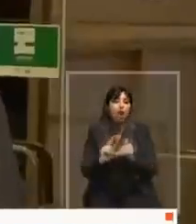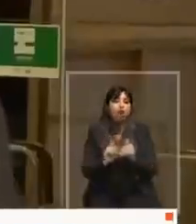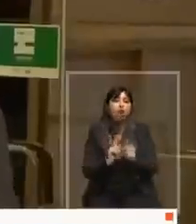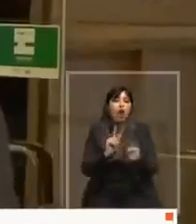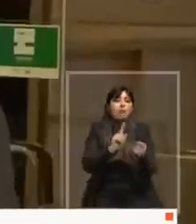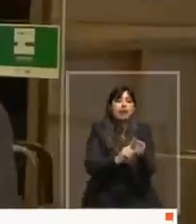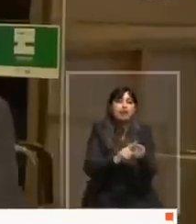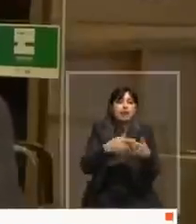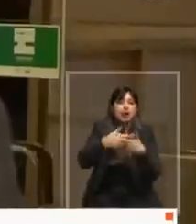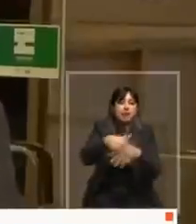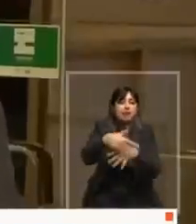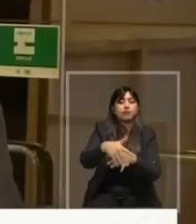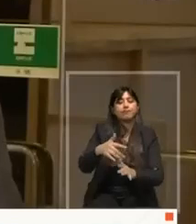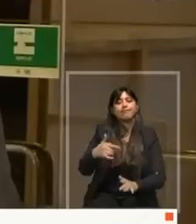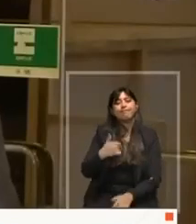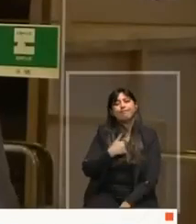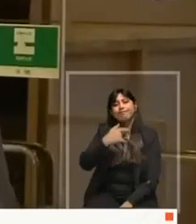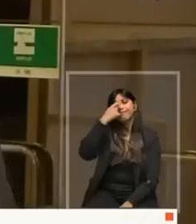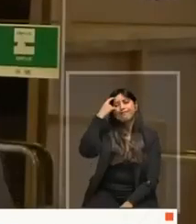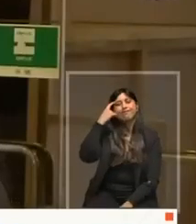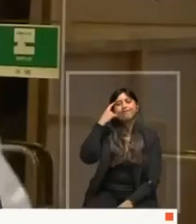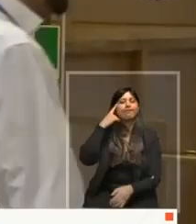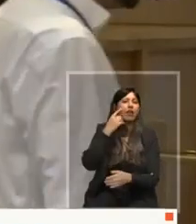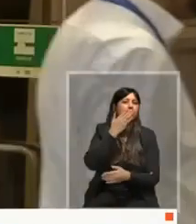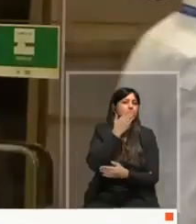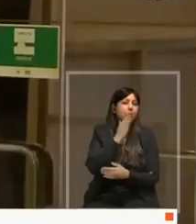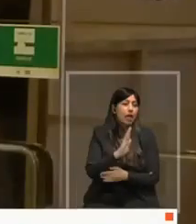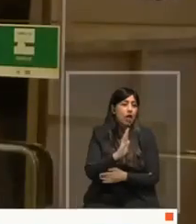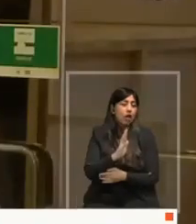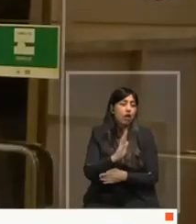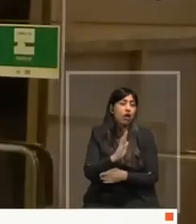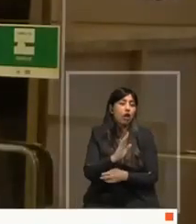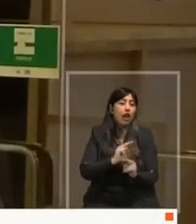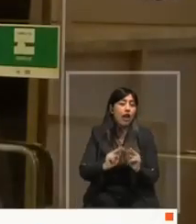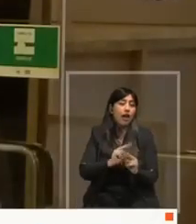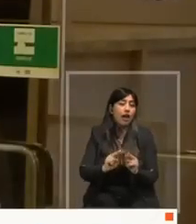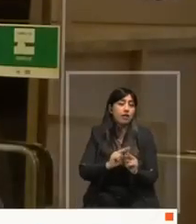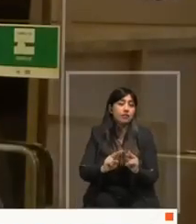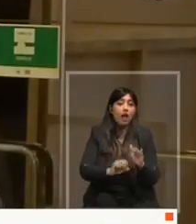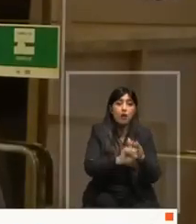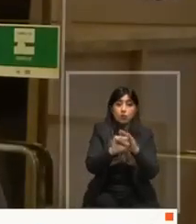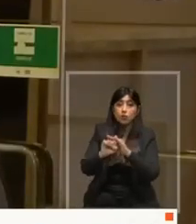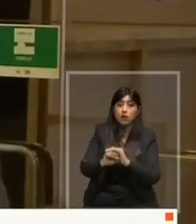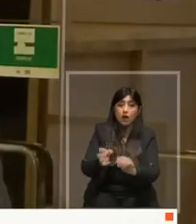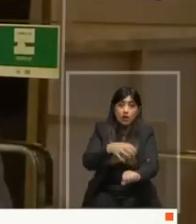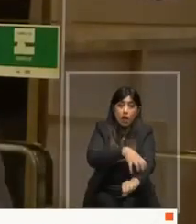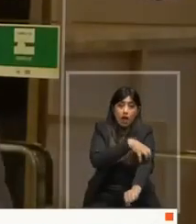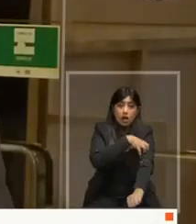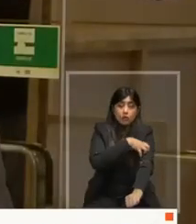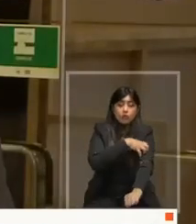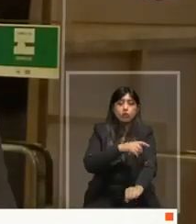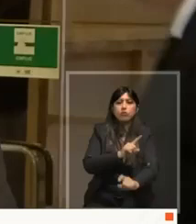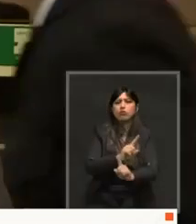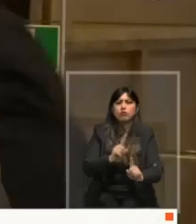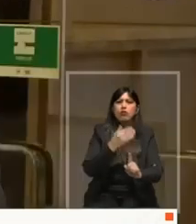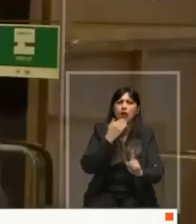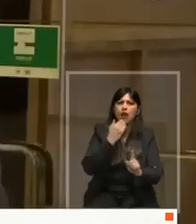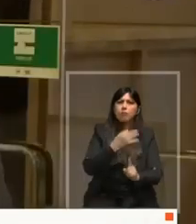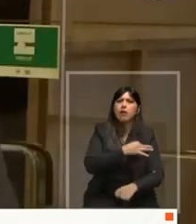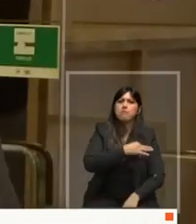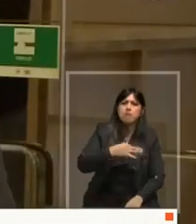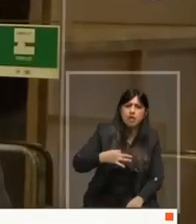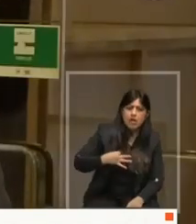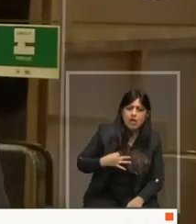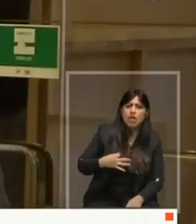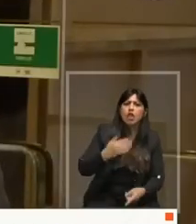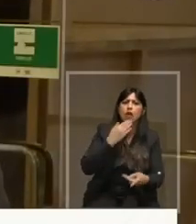Yo hubiese esperado, francamente, que no solo hubiese sido aplicable a las autoridades de segundo o tercer orden del gobierno, sino que los propios ministros de Estado y